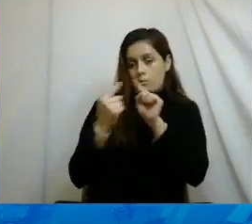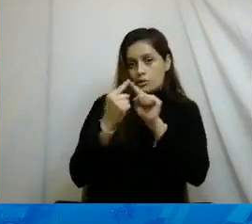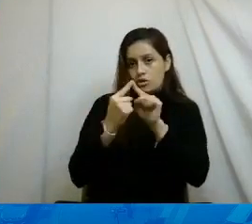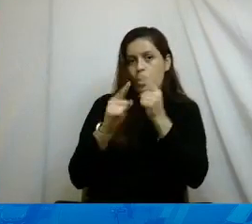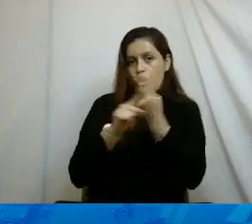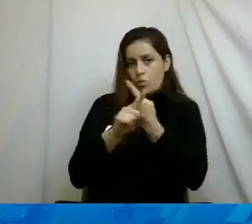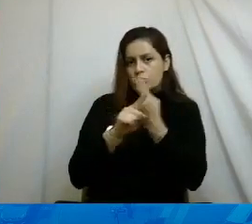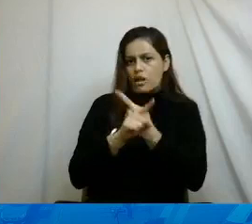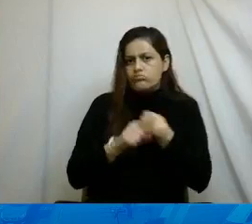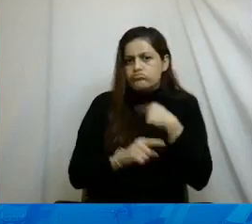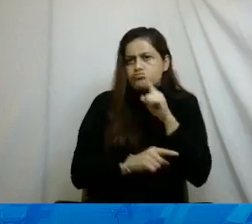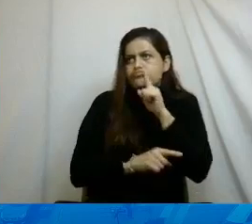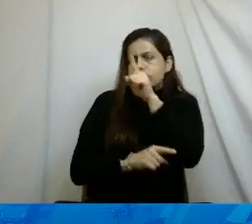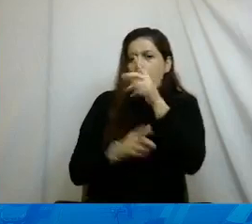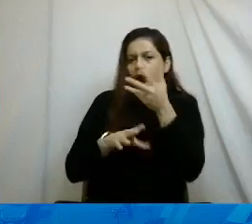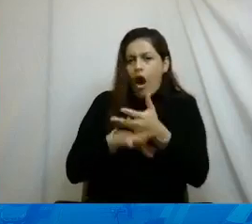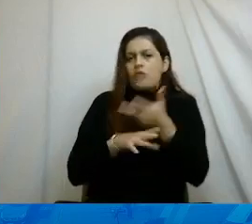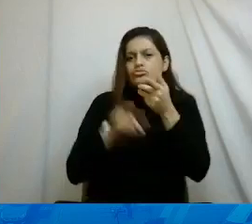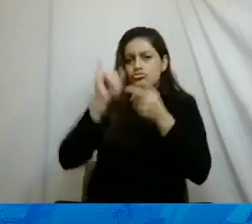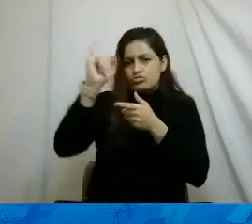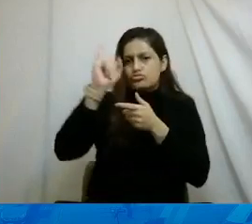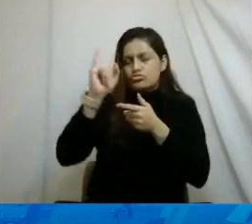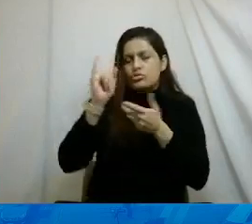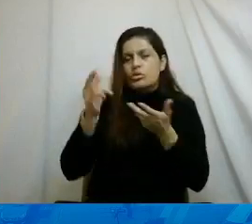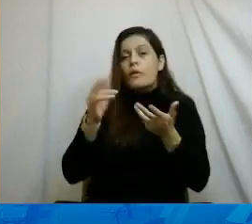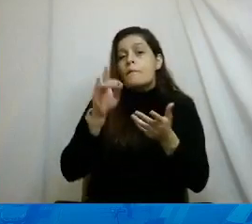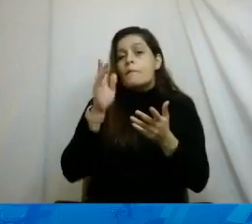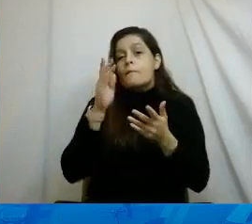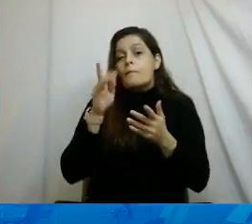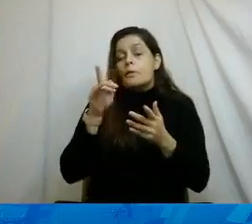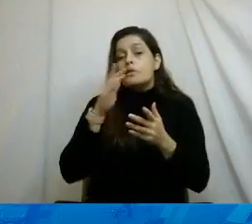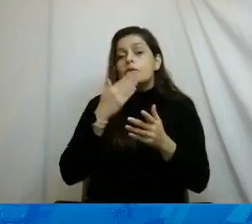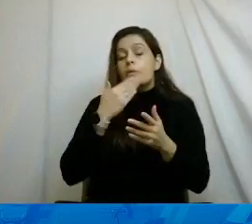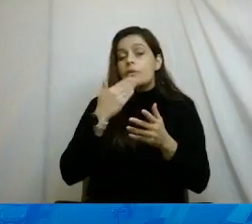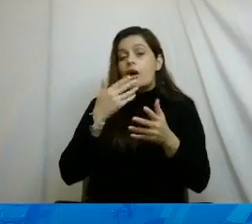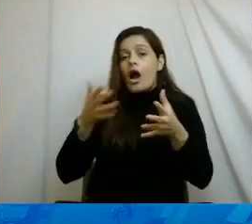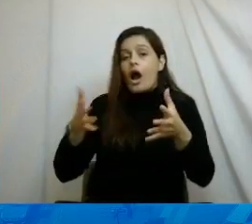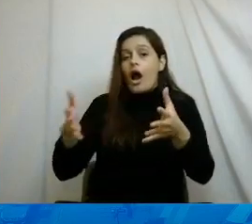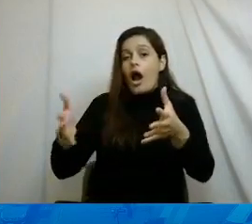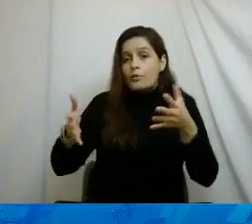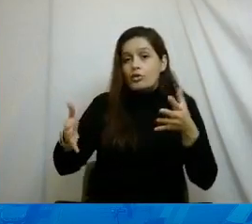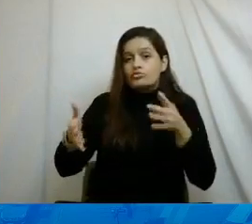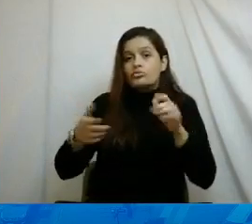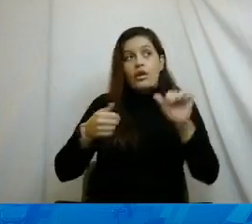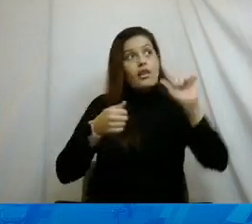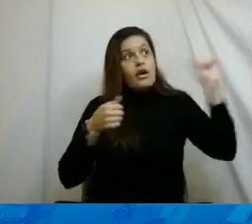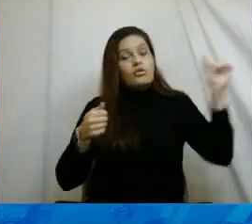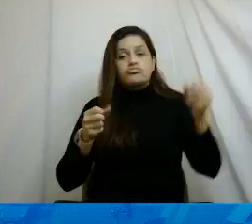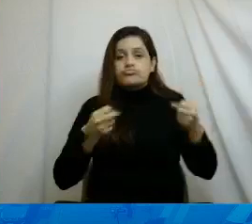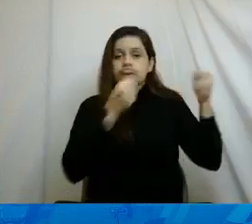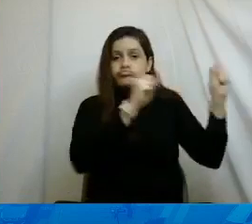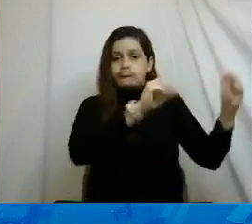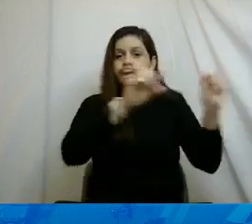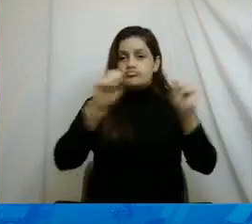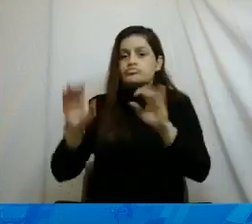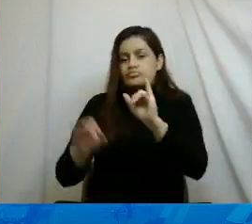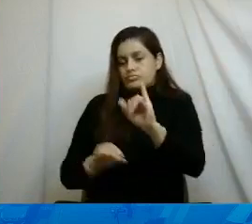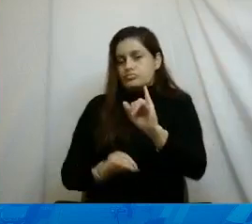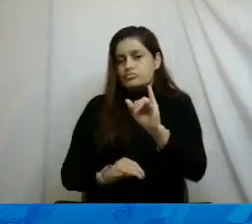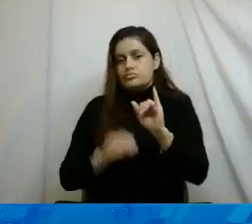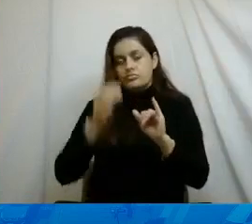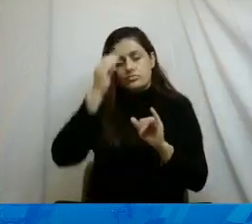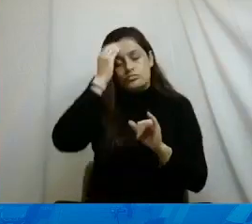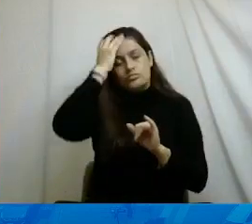bolsas. Las personas van a retirarlo en forma personal y el pañol le entrega todos los días su implemento para que trabaje. Gracias, director. De